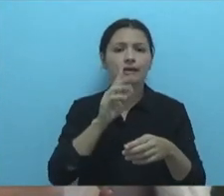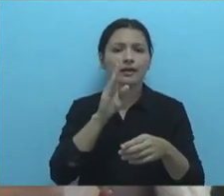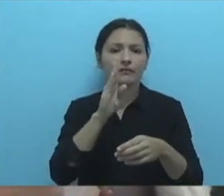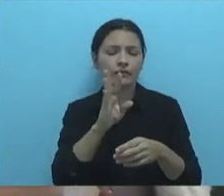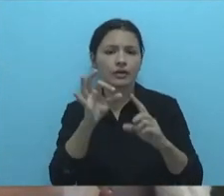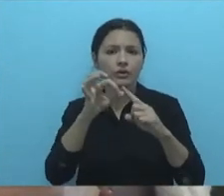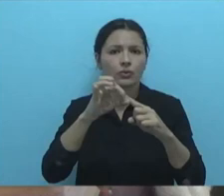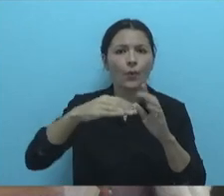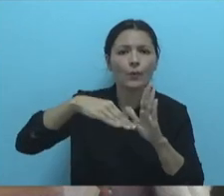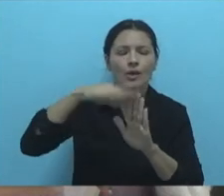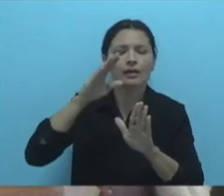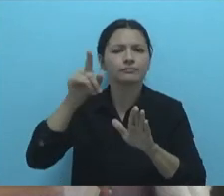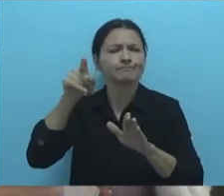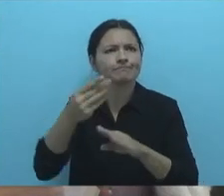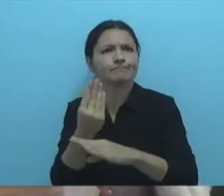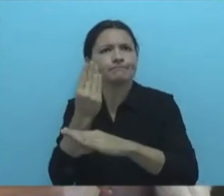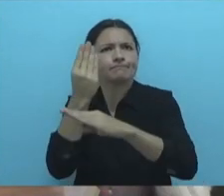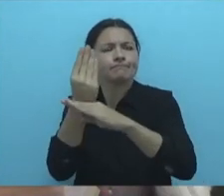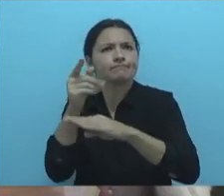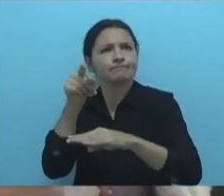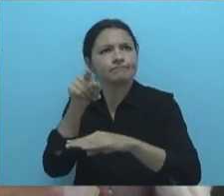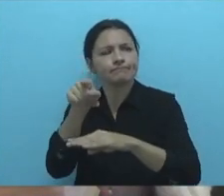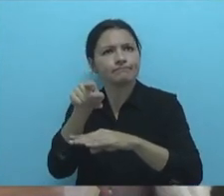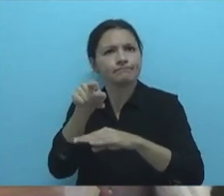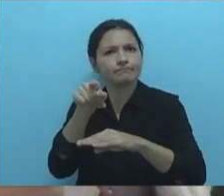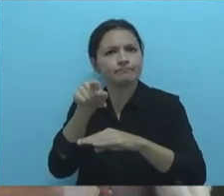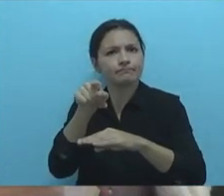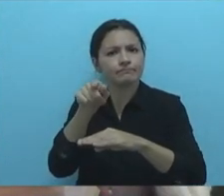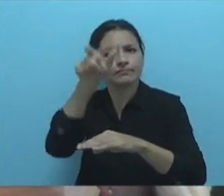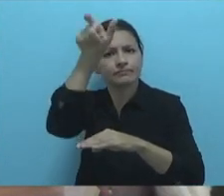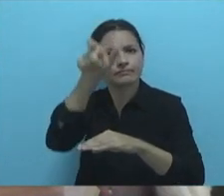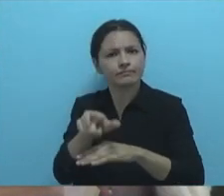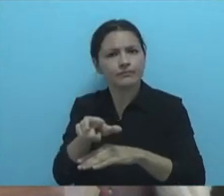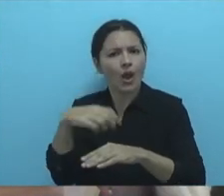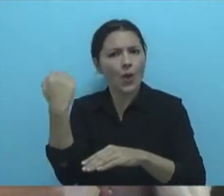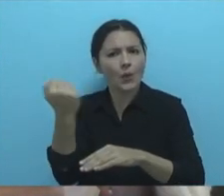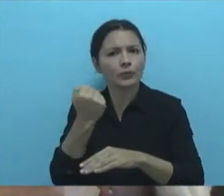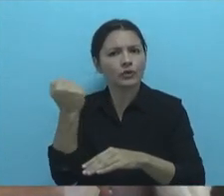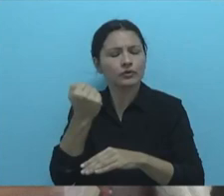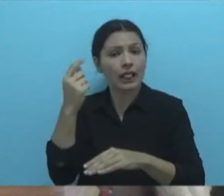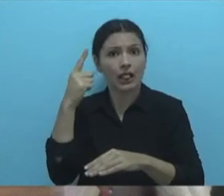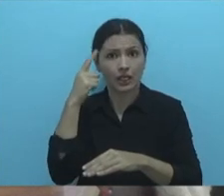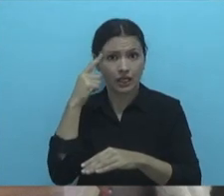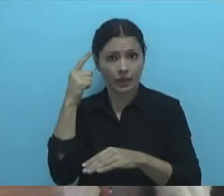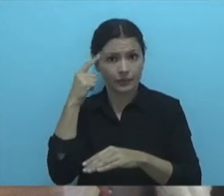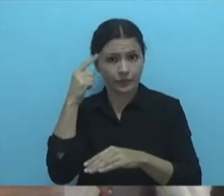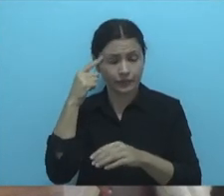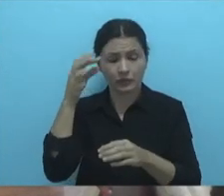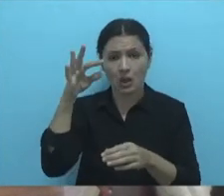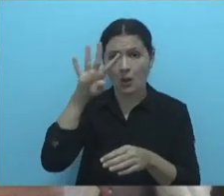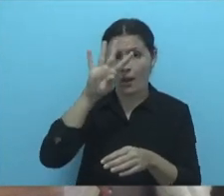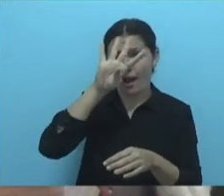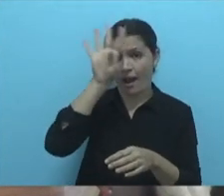q más como fue uno de los más importantes intelectuales artistas